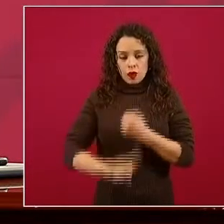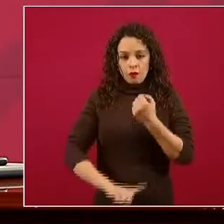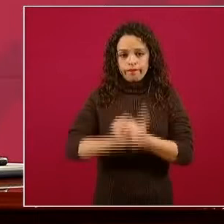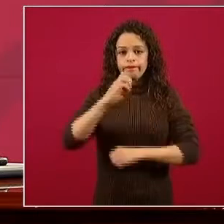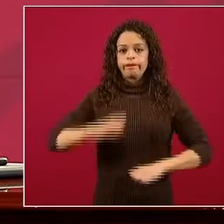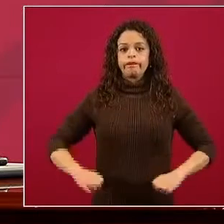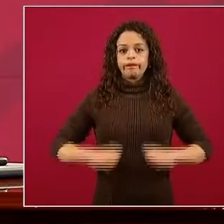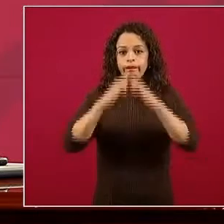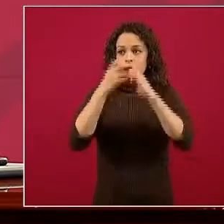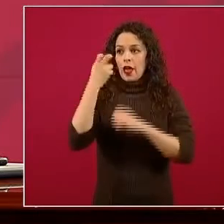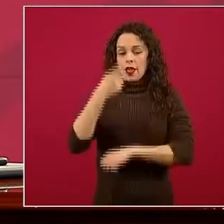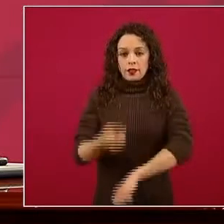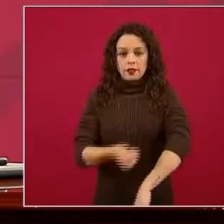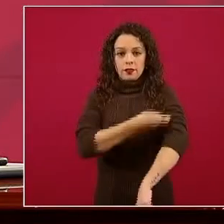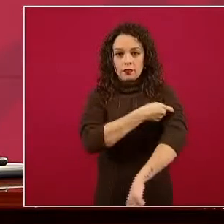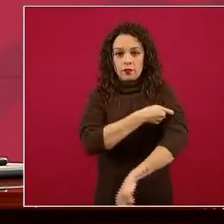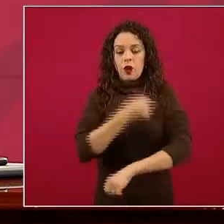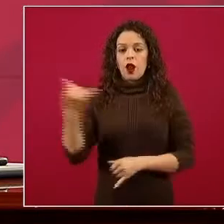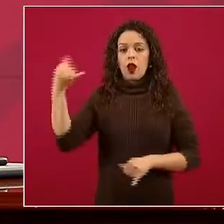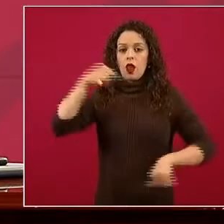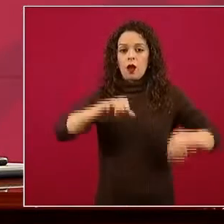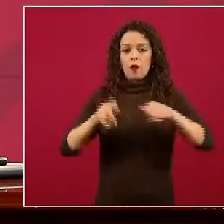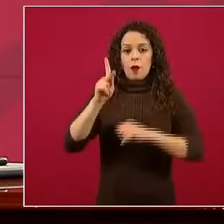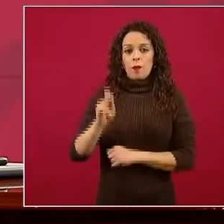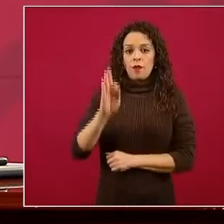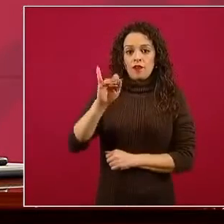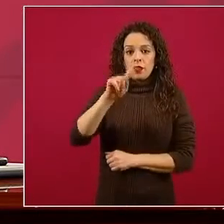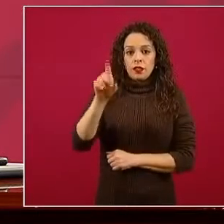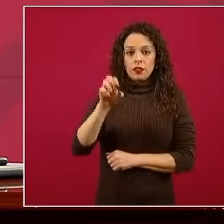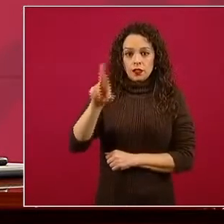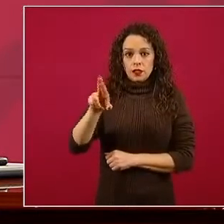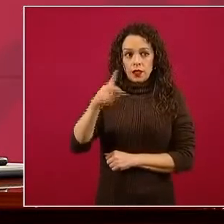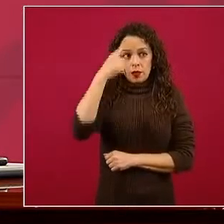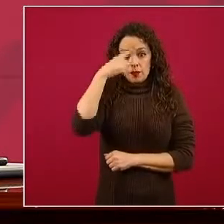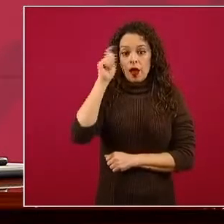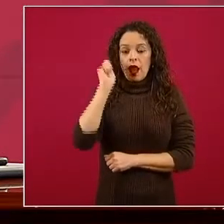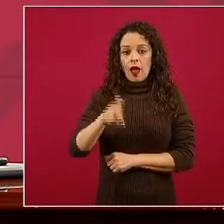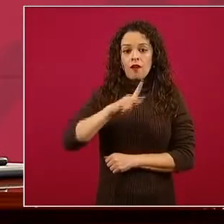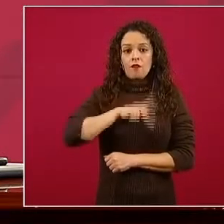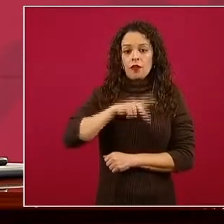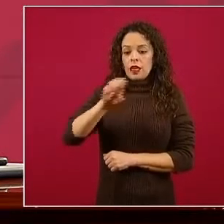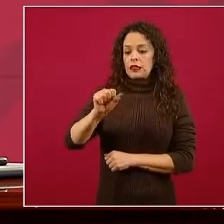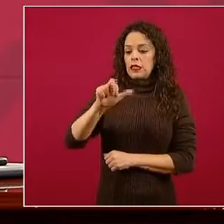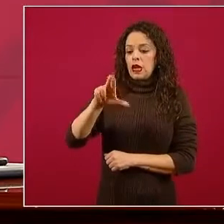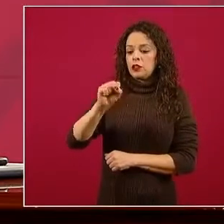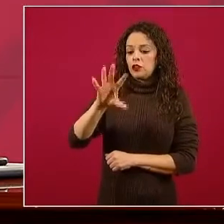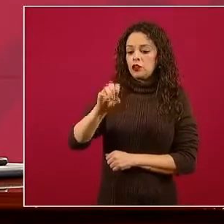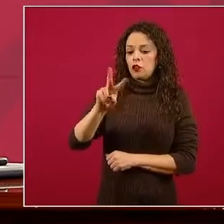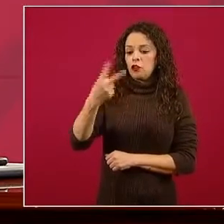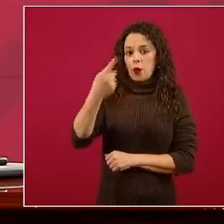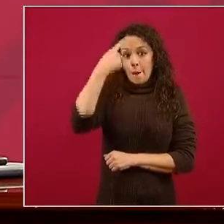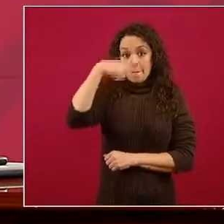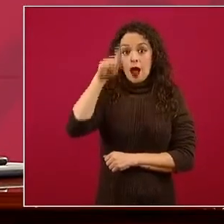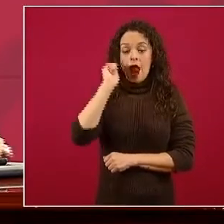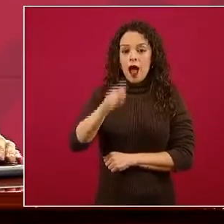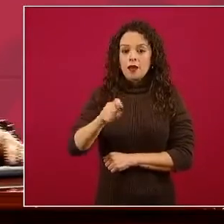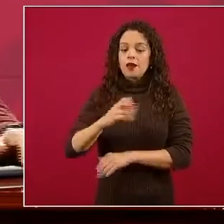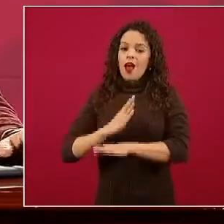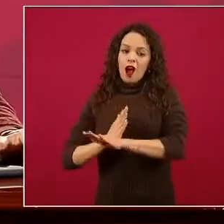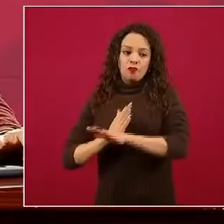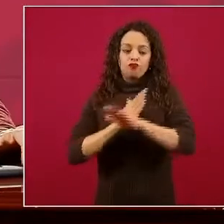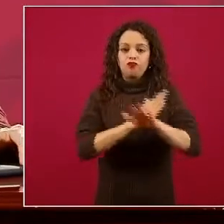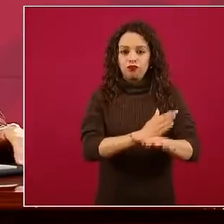de Pfizer-BioNTech contra el virus SARS-CoV-2 para la prevención de COVID-19. Esto